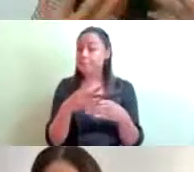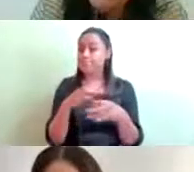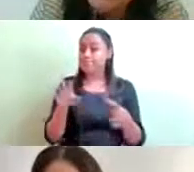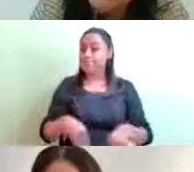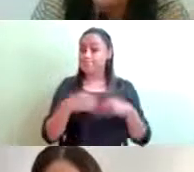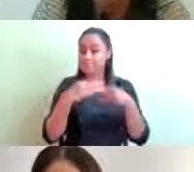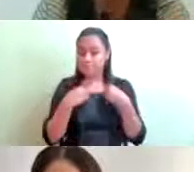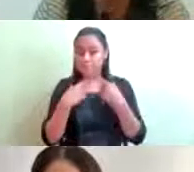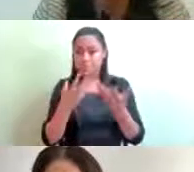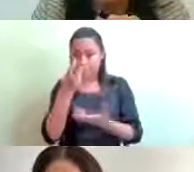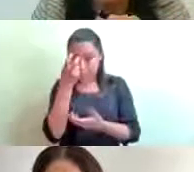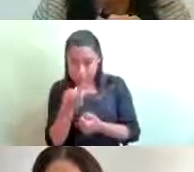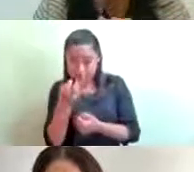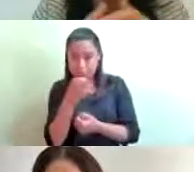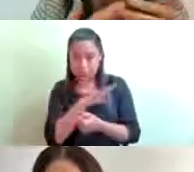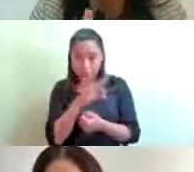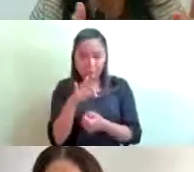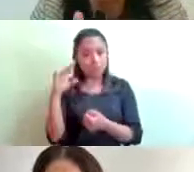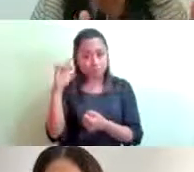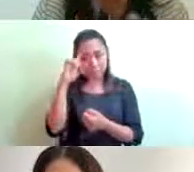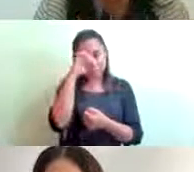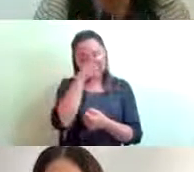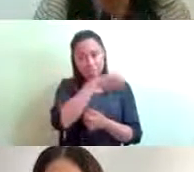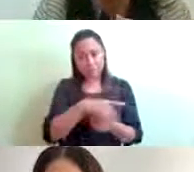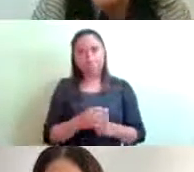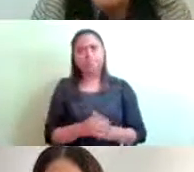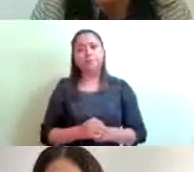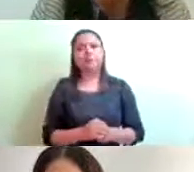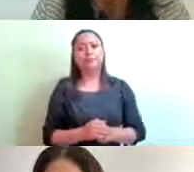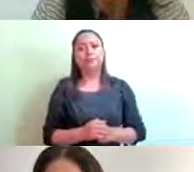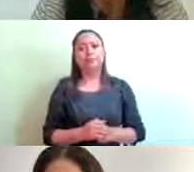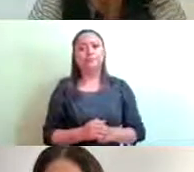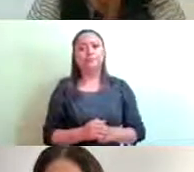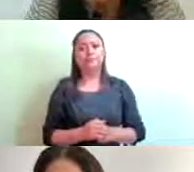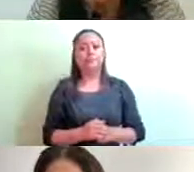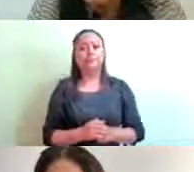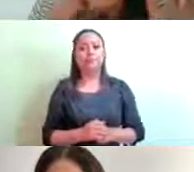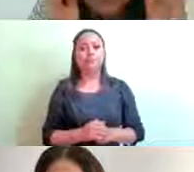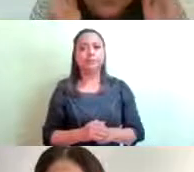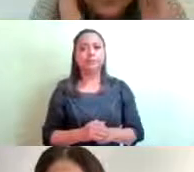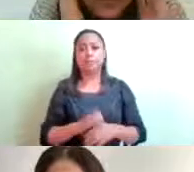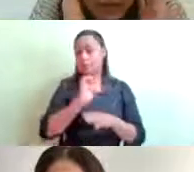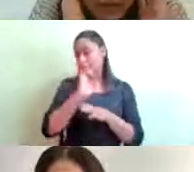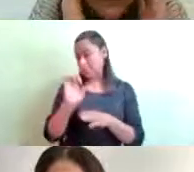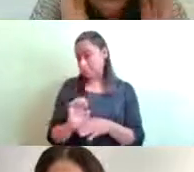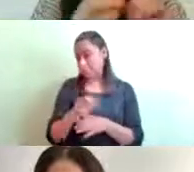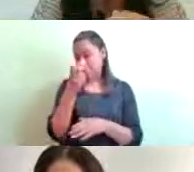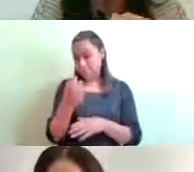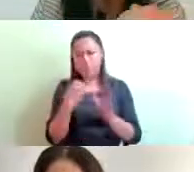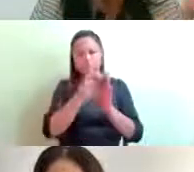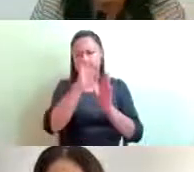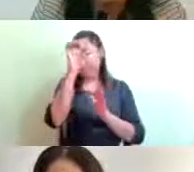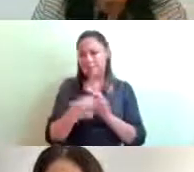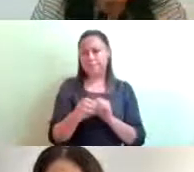estos cambios en el clima nos van a estar enfrentando, ¿no? Entonces, esto es simplemente un ejemplo.